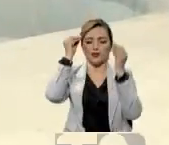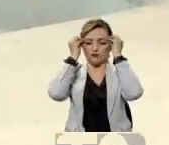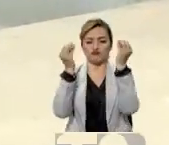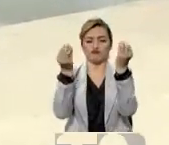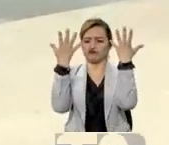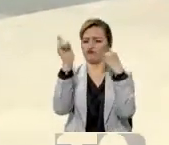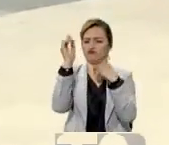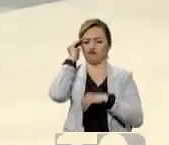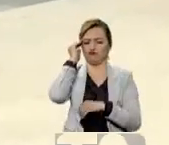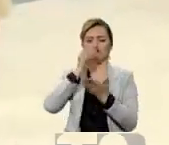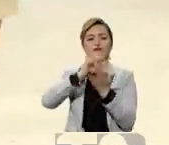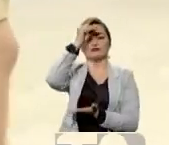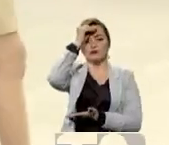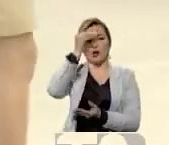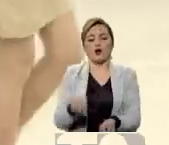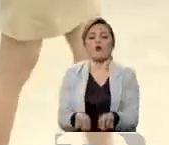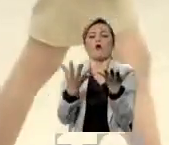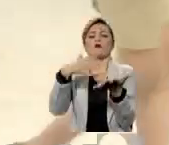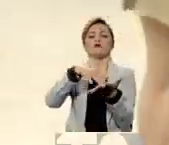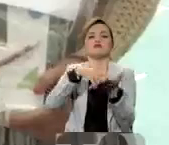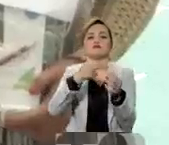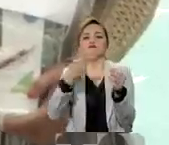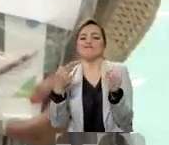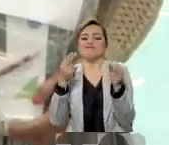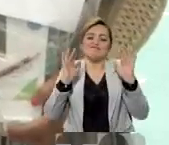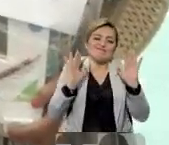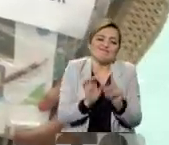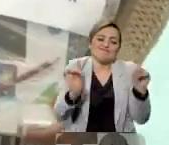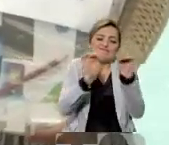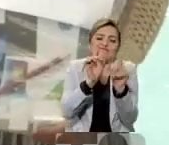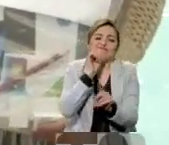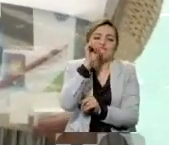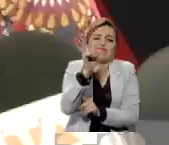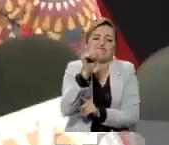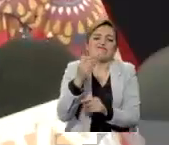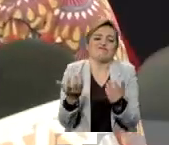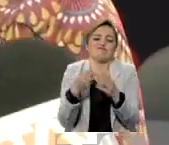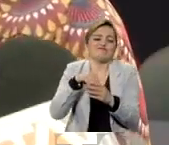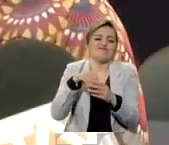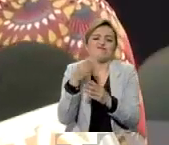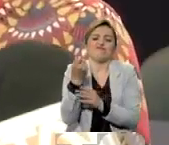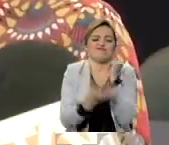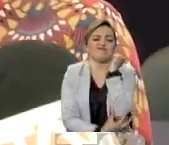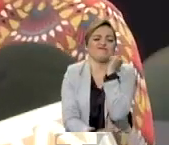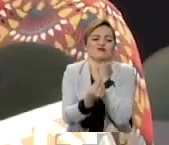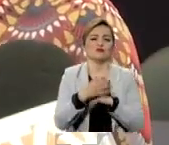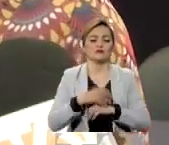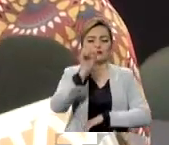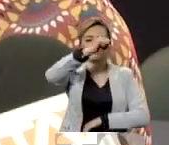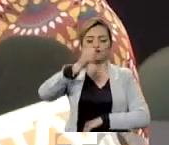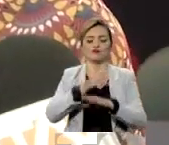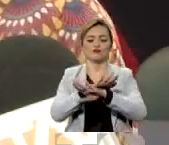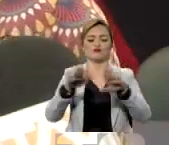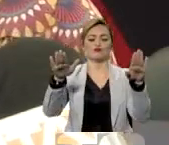no se tiene datos de cuántos estudiantes dejaron las clases por falta de recursos. En la sierra finalizamos el ciclo